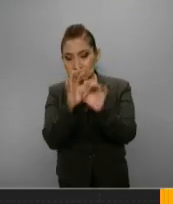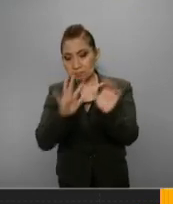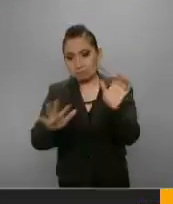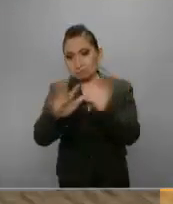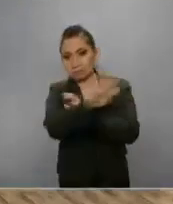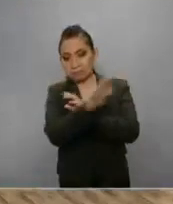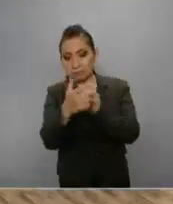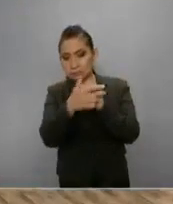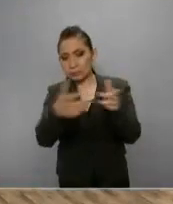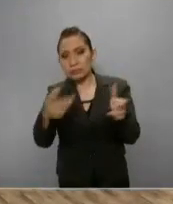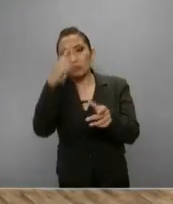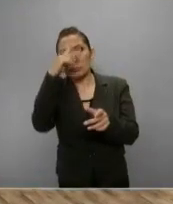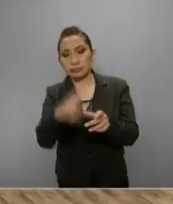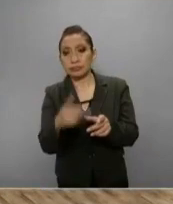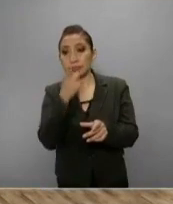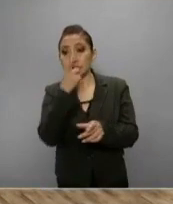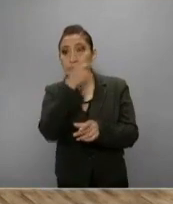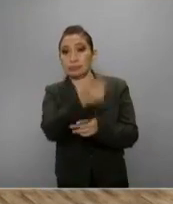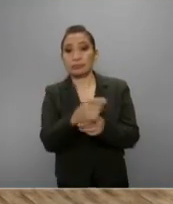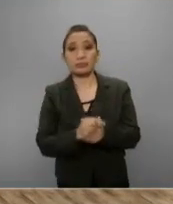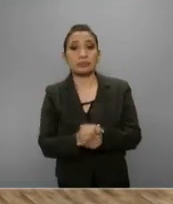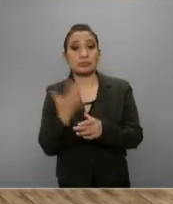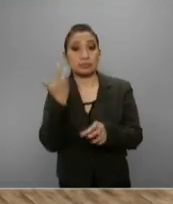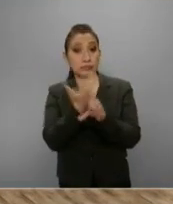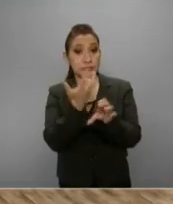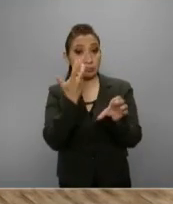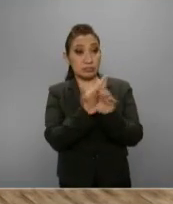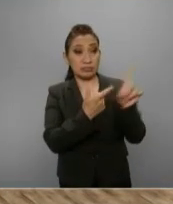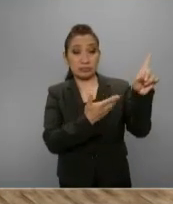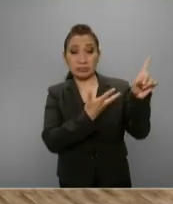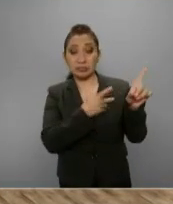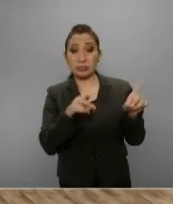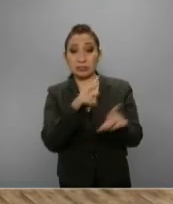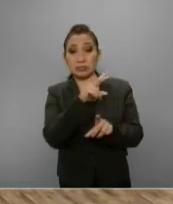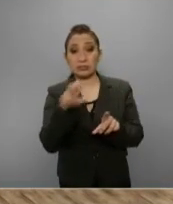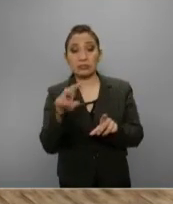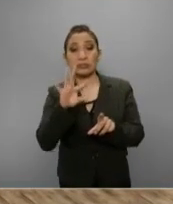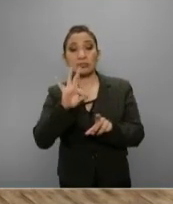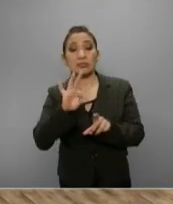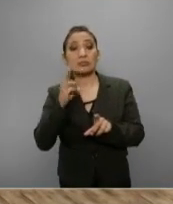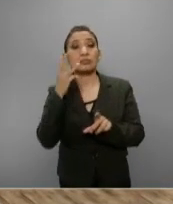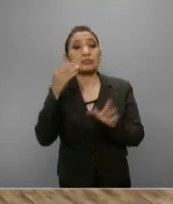el panorama amplio de México, le digo que Estados Unidos tiene